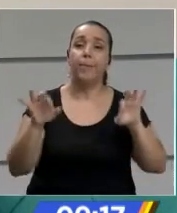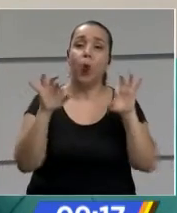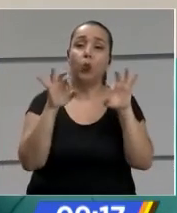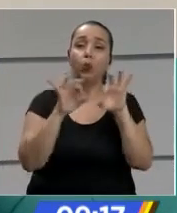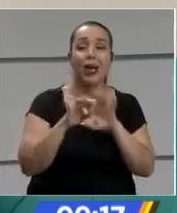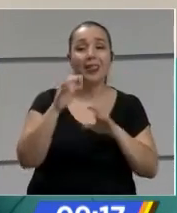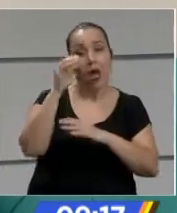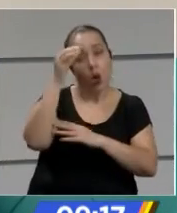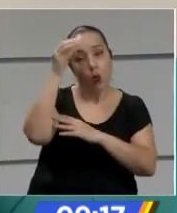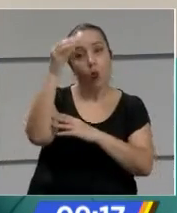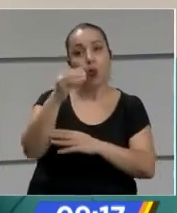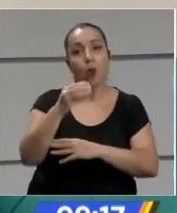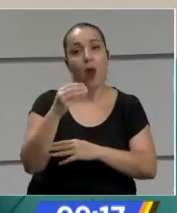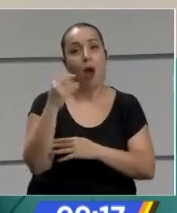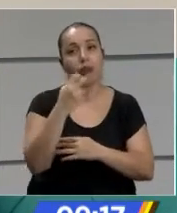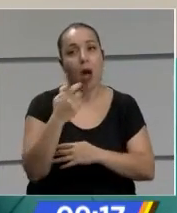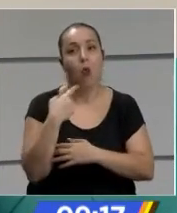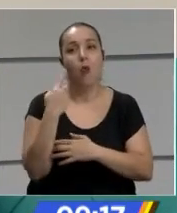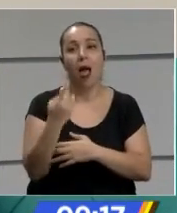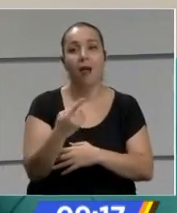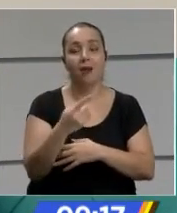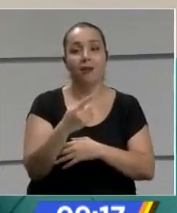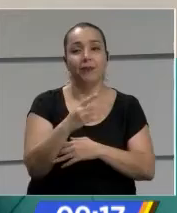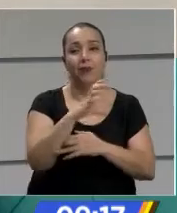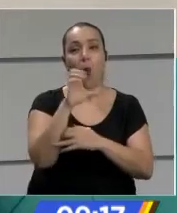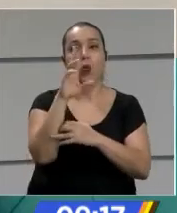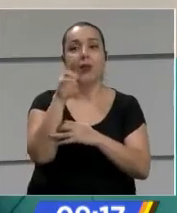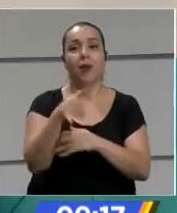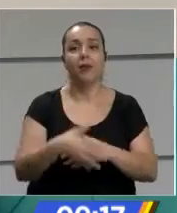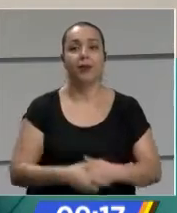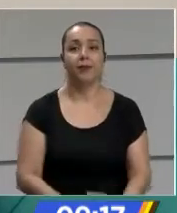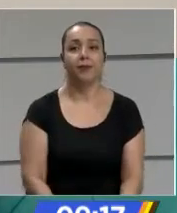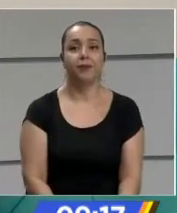la cultura oral costarricense.